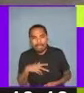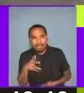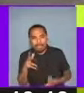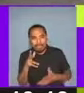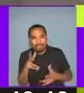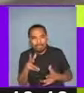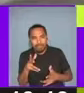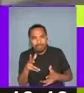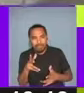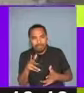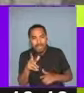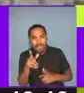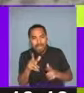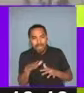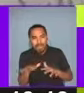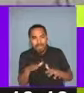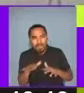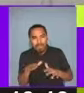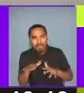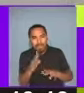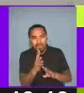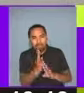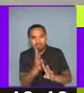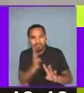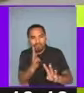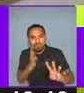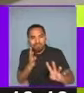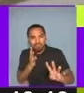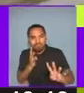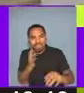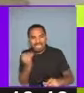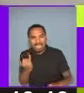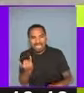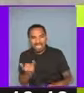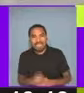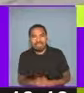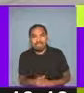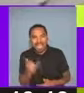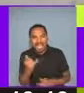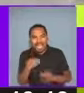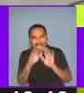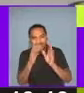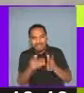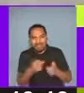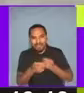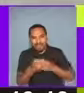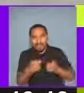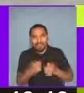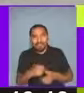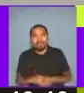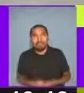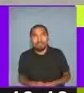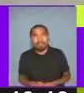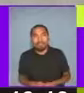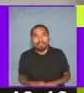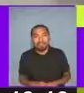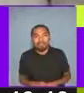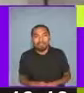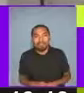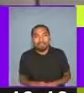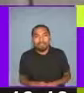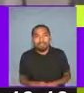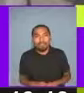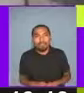algún movimiento de otras personas que están haciendo fila en otra agencia. Y bueno, no